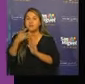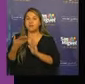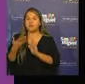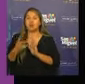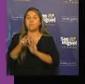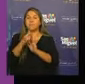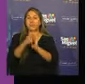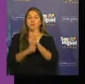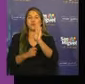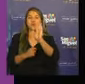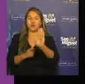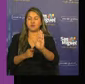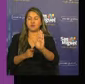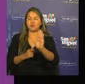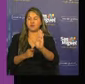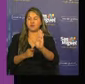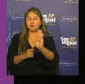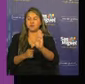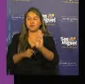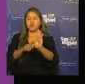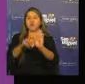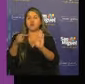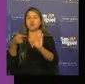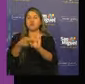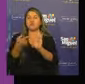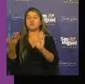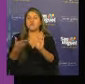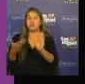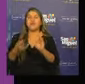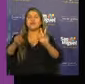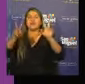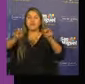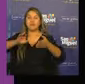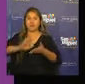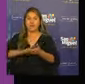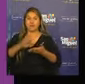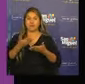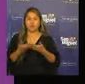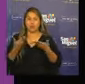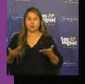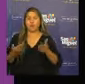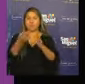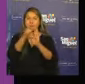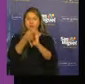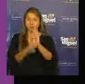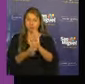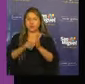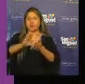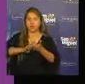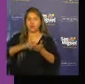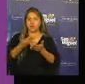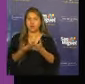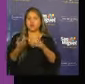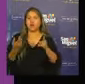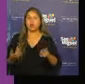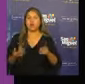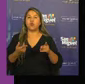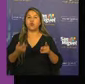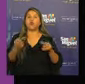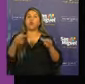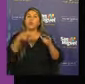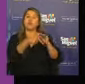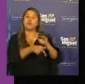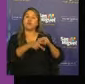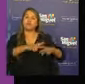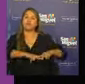el presupuesto que corresponde a salud. El presupuesto de salud entra a las arcas municipales